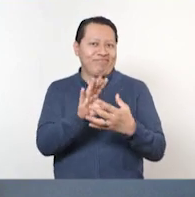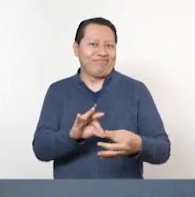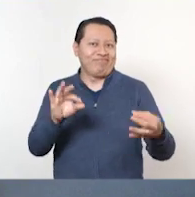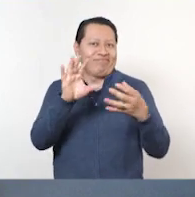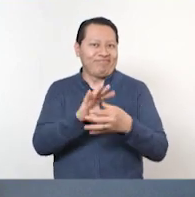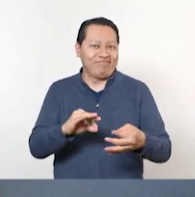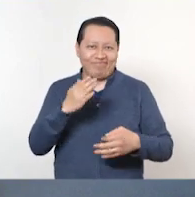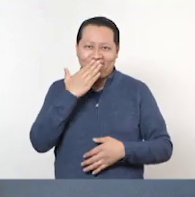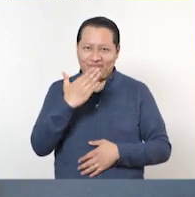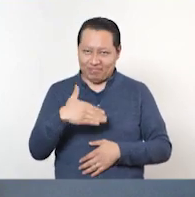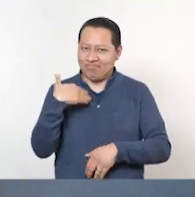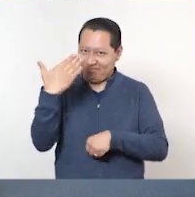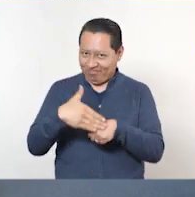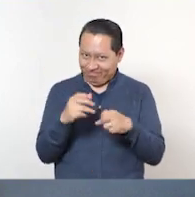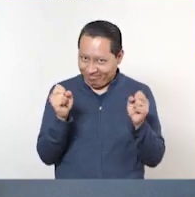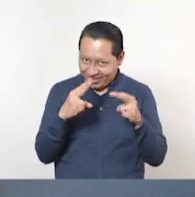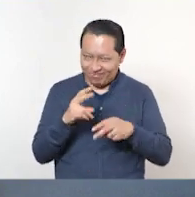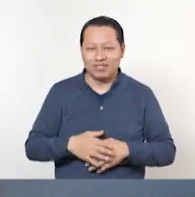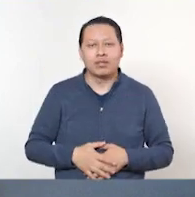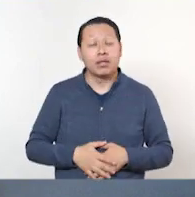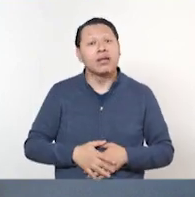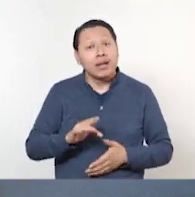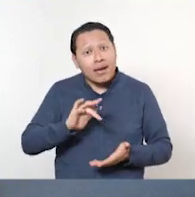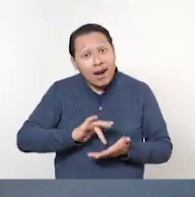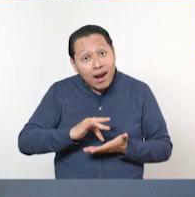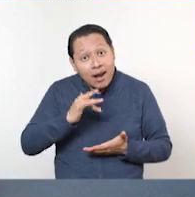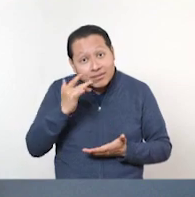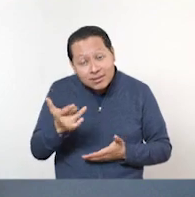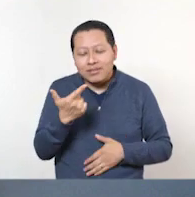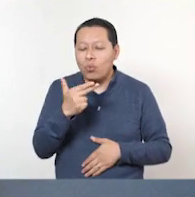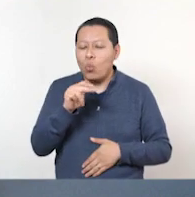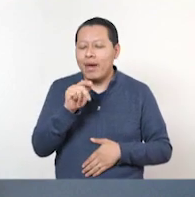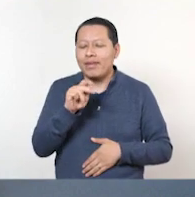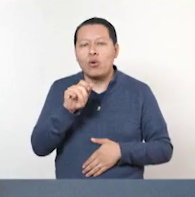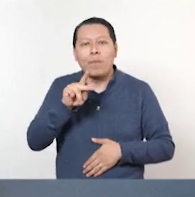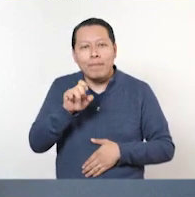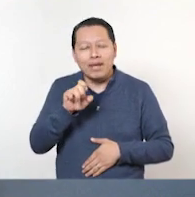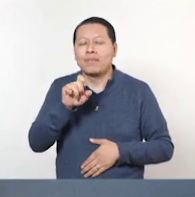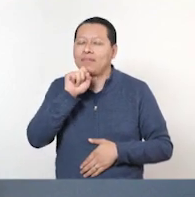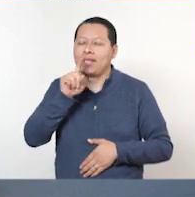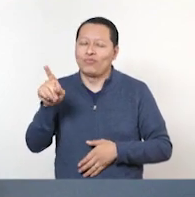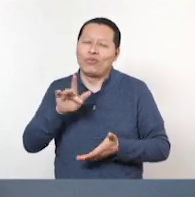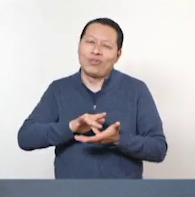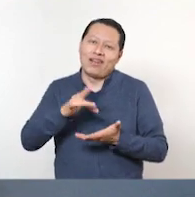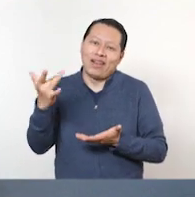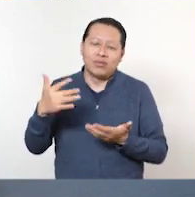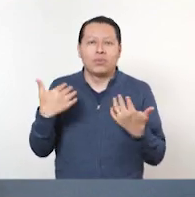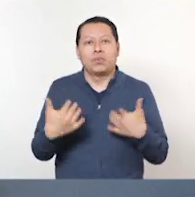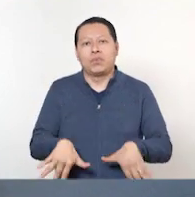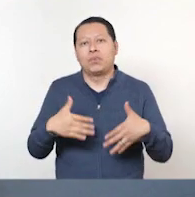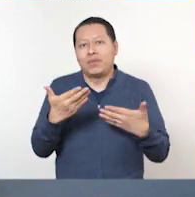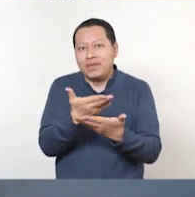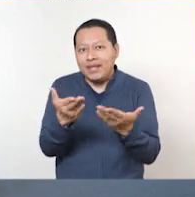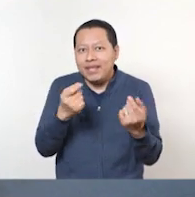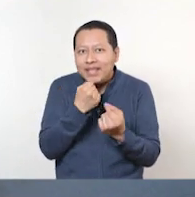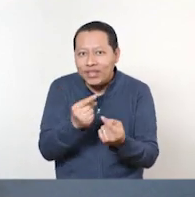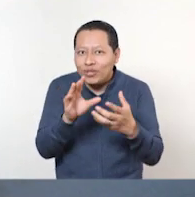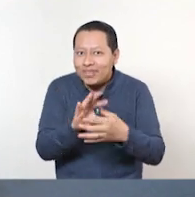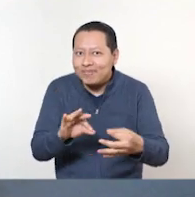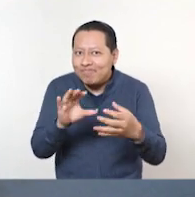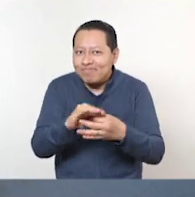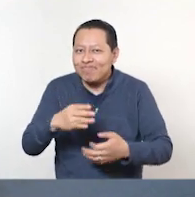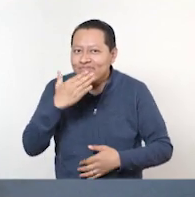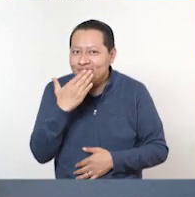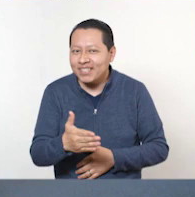con ustedes, pues hasta la próxima. Muchísimas gracias, Guadalupe. Muchas gracias a Guadalupe Águila por compartir con las niñas